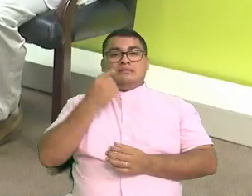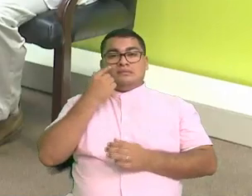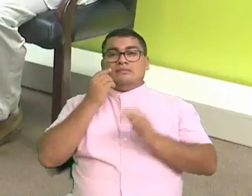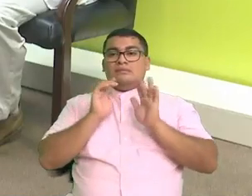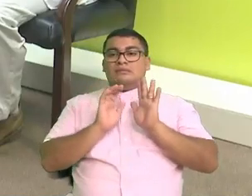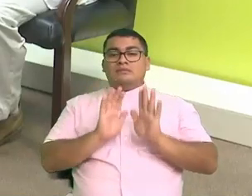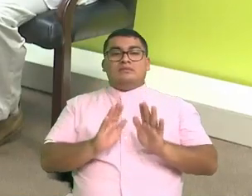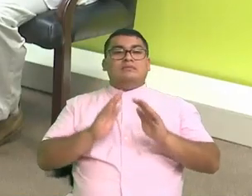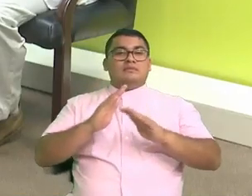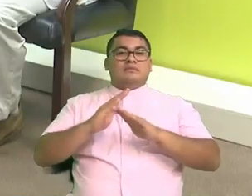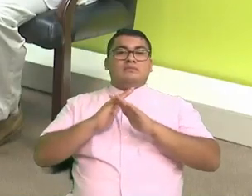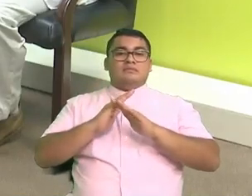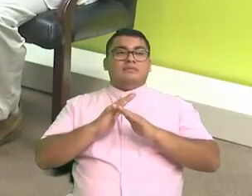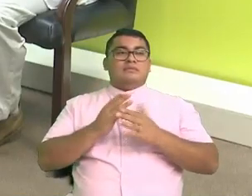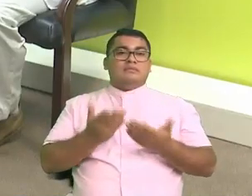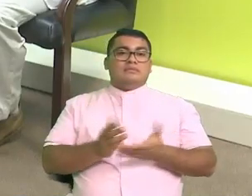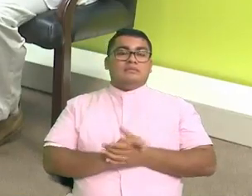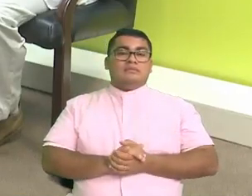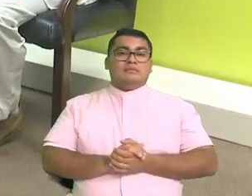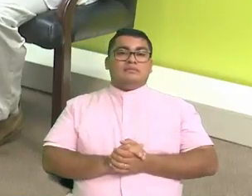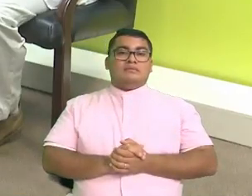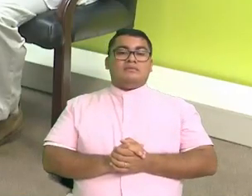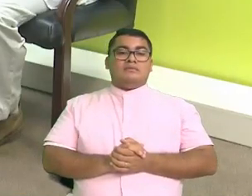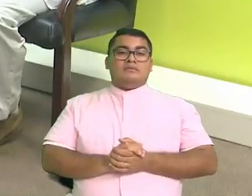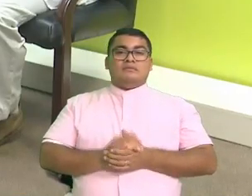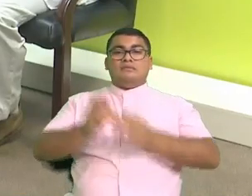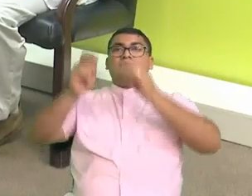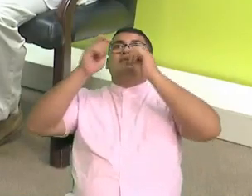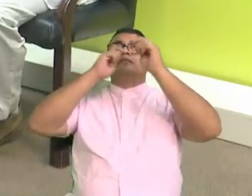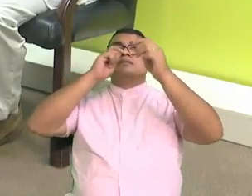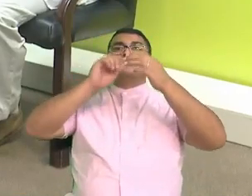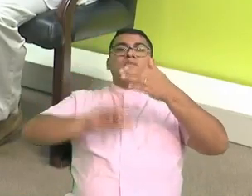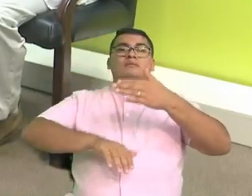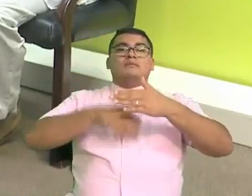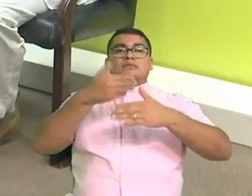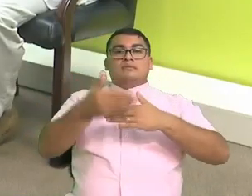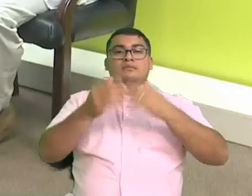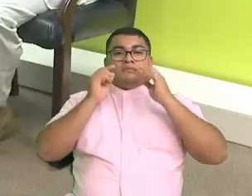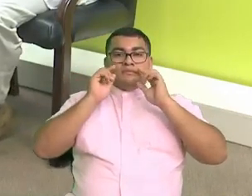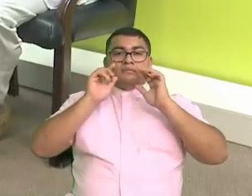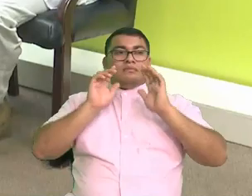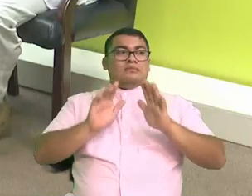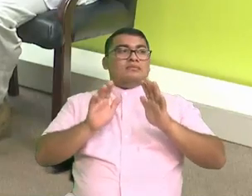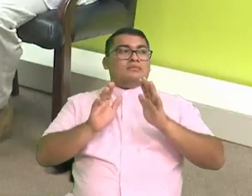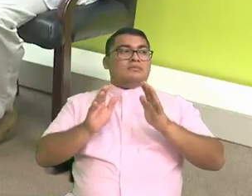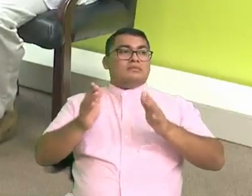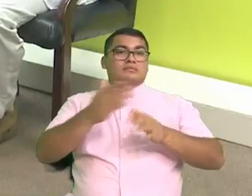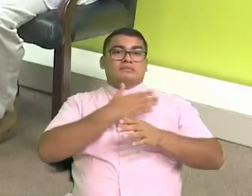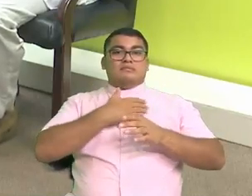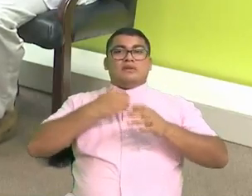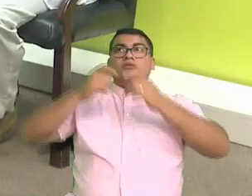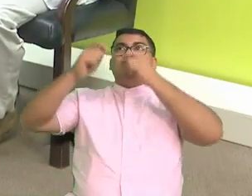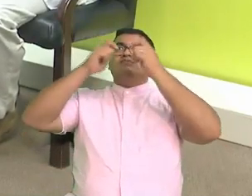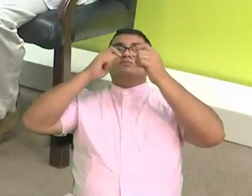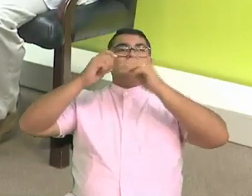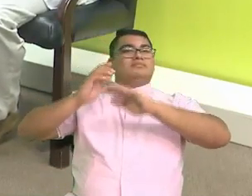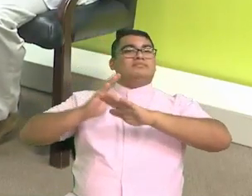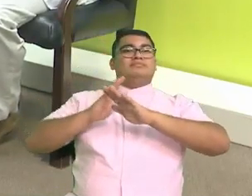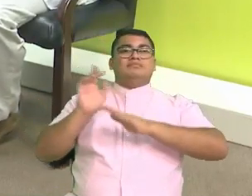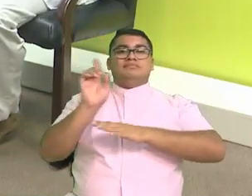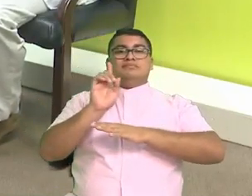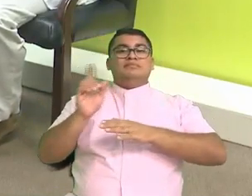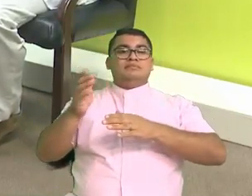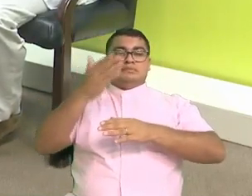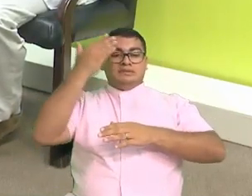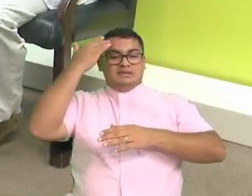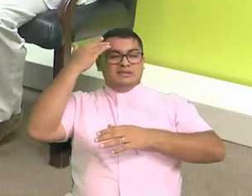Hay que cuidarse. Es prevenir. Incluso después de la cirugía. Pero lo más saludable es no operarse. Es saber